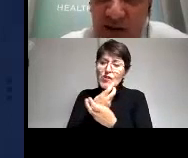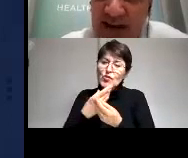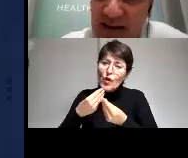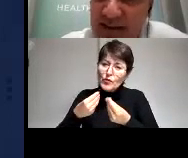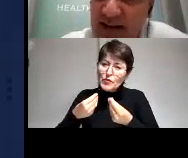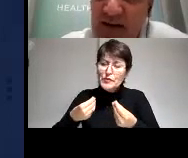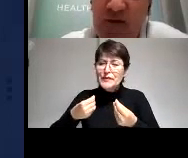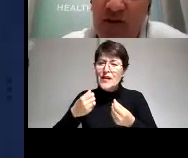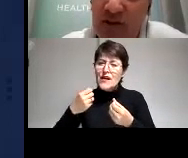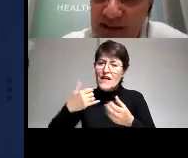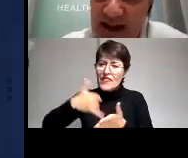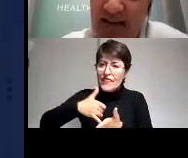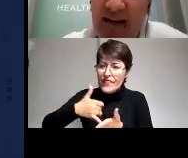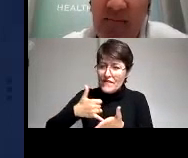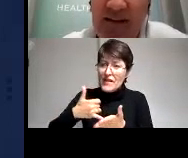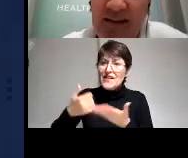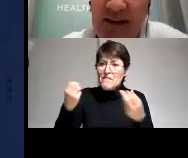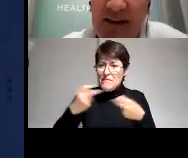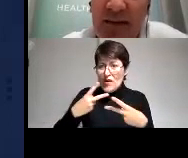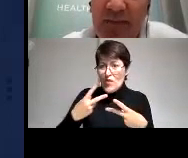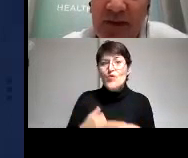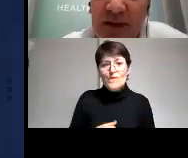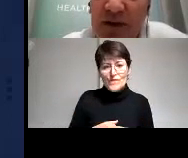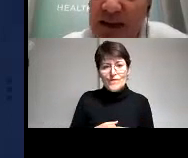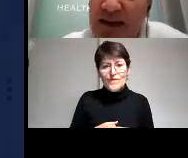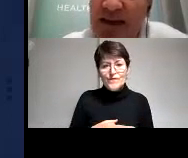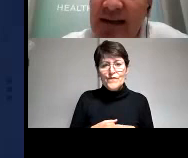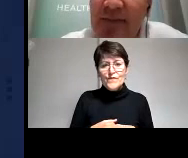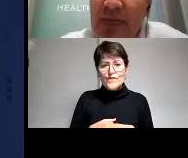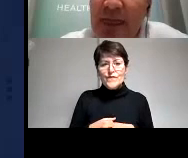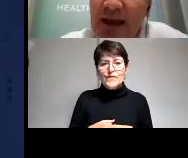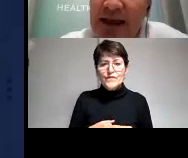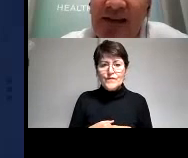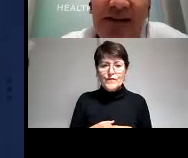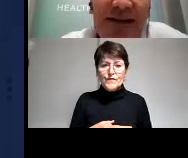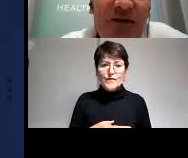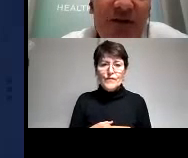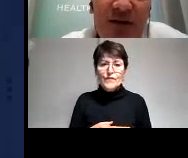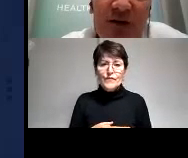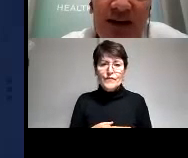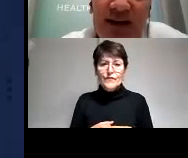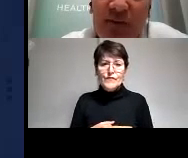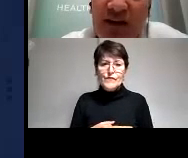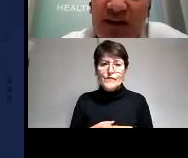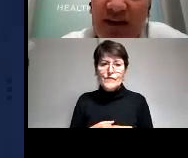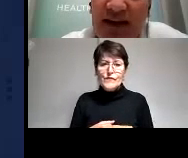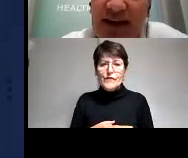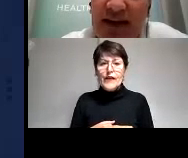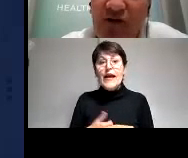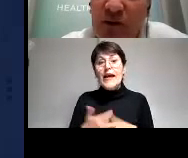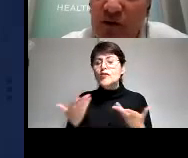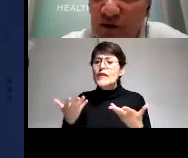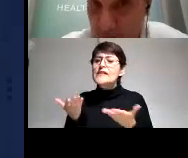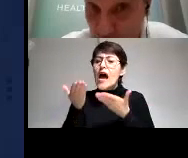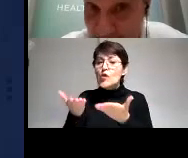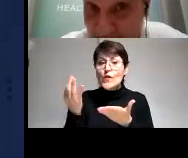nuestra capacidad para hacer ejercicio físico también quedará bastante disminuida. Y en ese sentido, lo que tenemos en LR